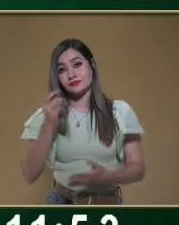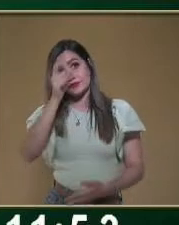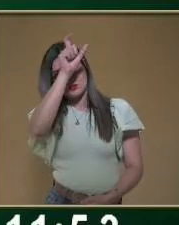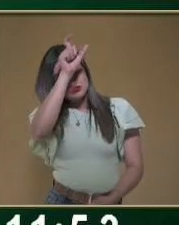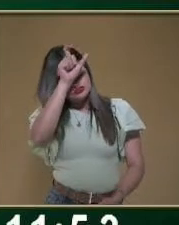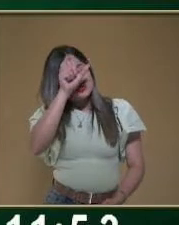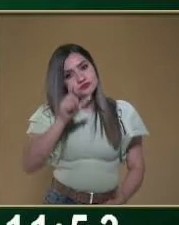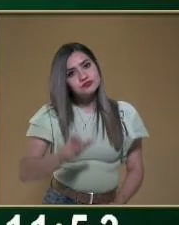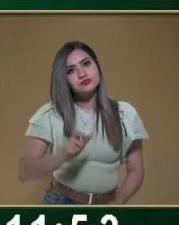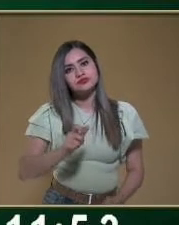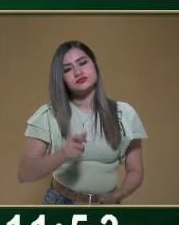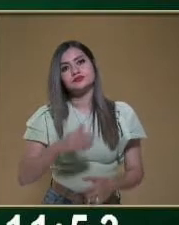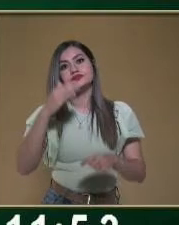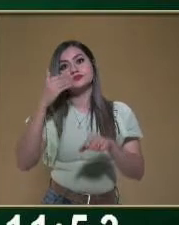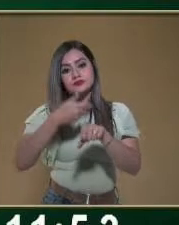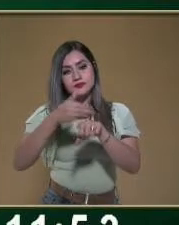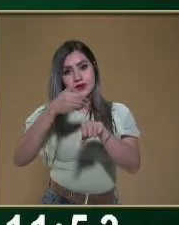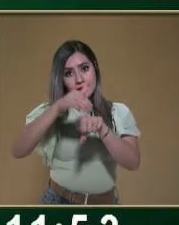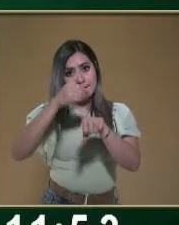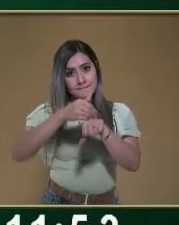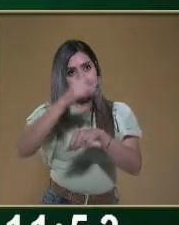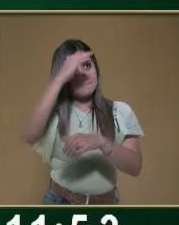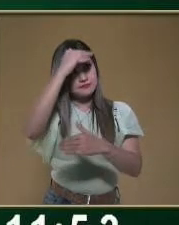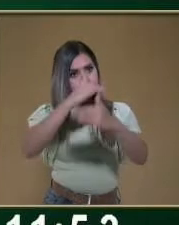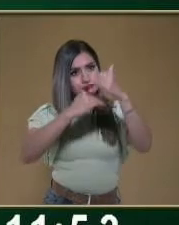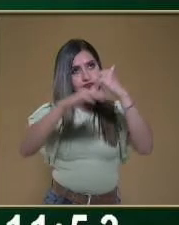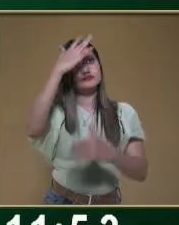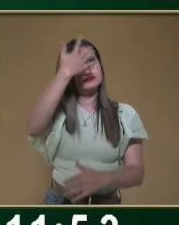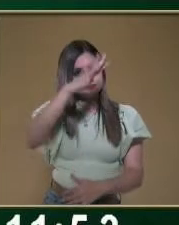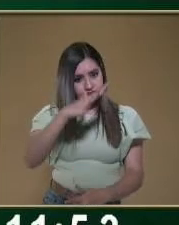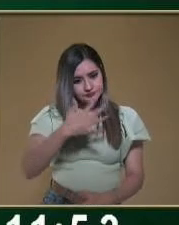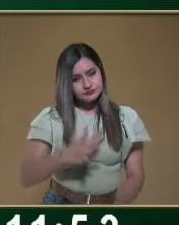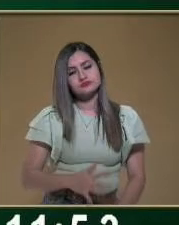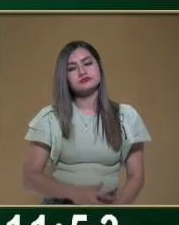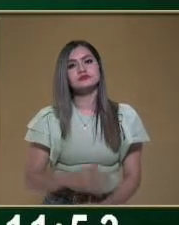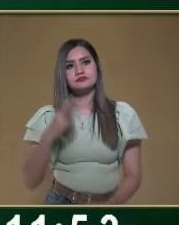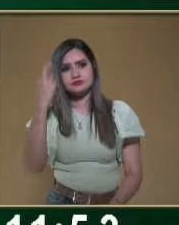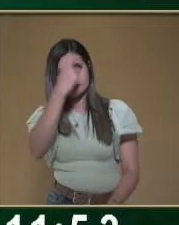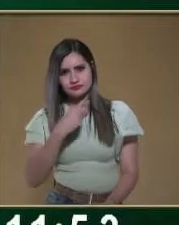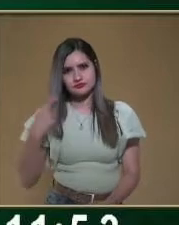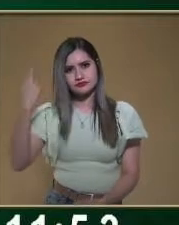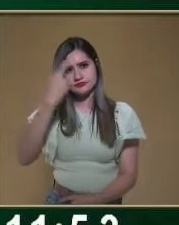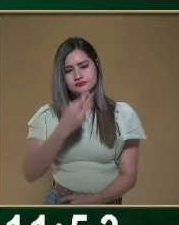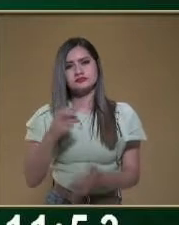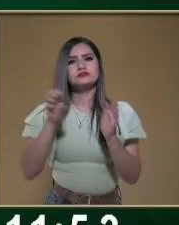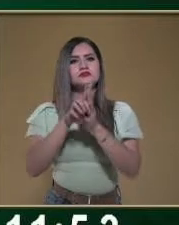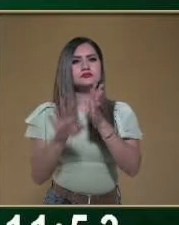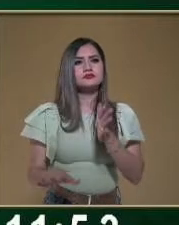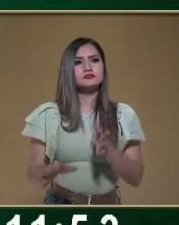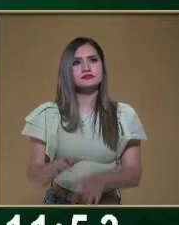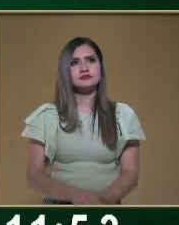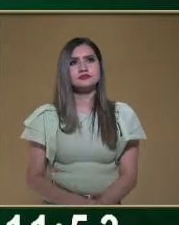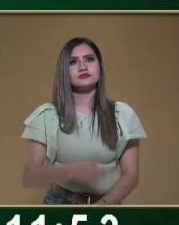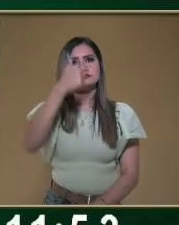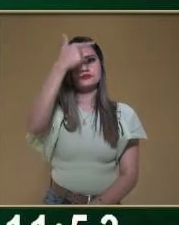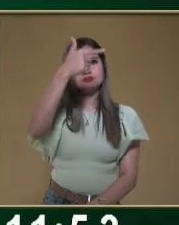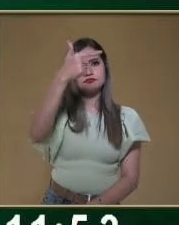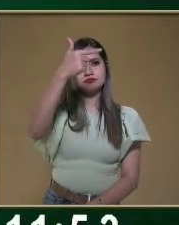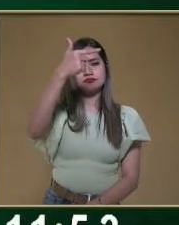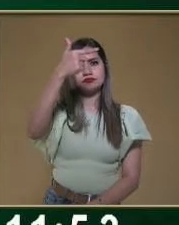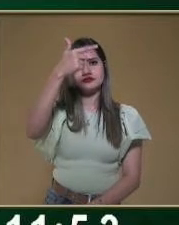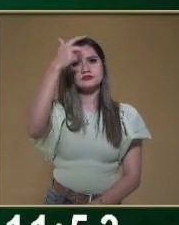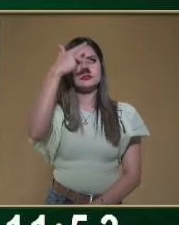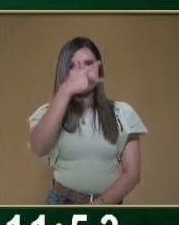van aumentando de 10 en 10. Observamos, 7, ¿qué sigue del 7? Sigue el